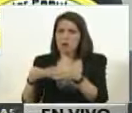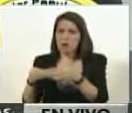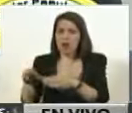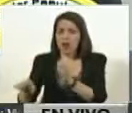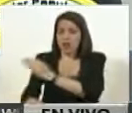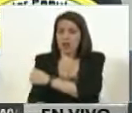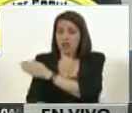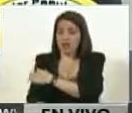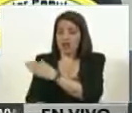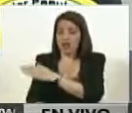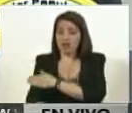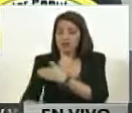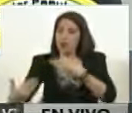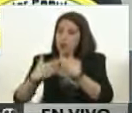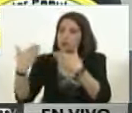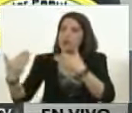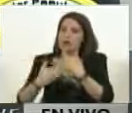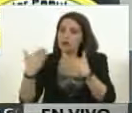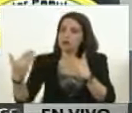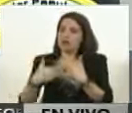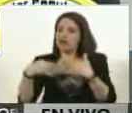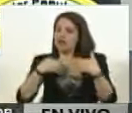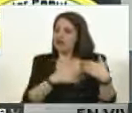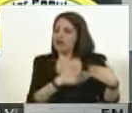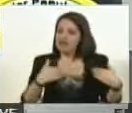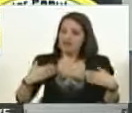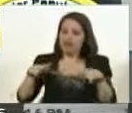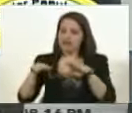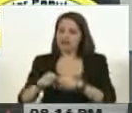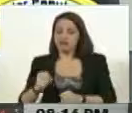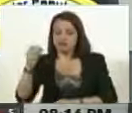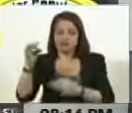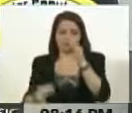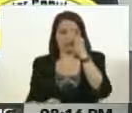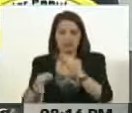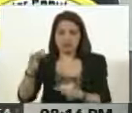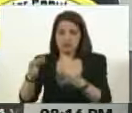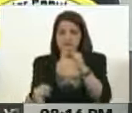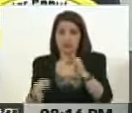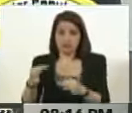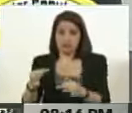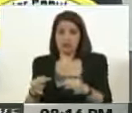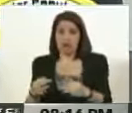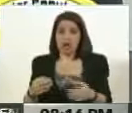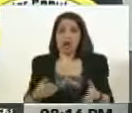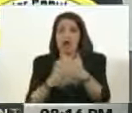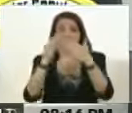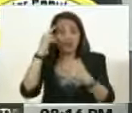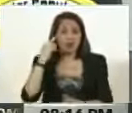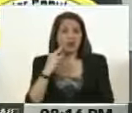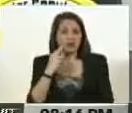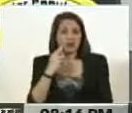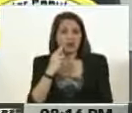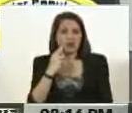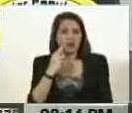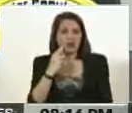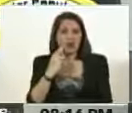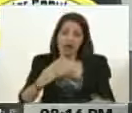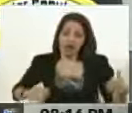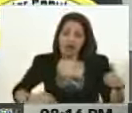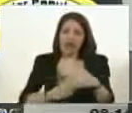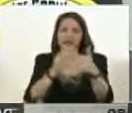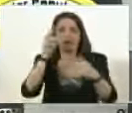han pretendido constituirse en tribunal de inquisición antibolivariano,